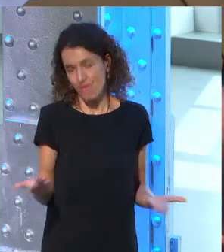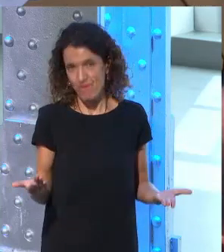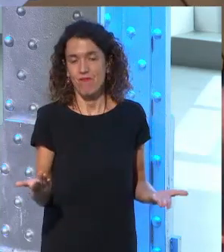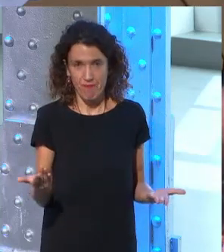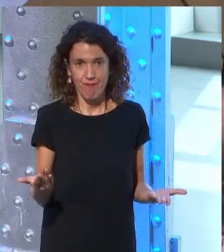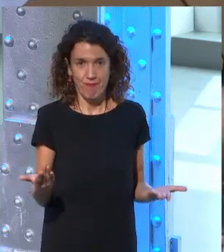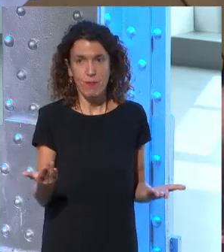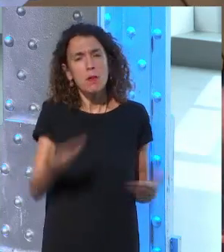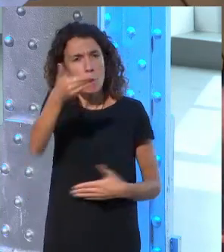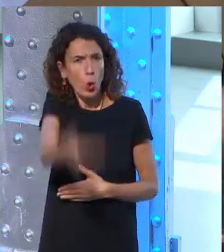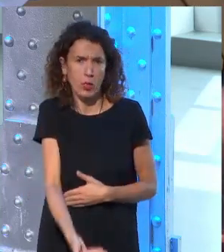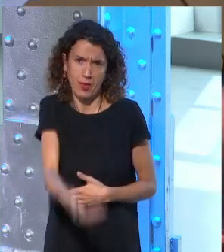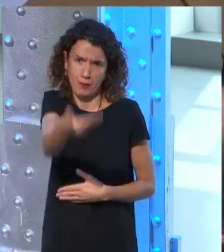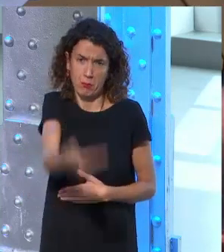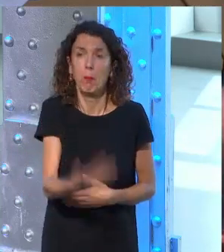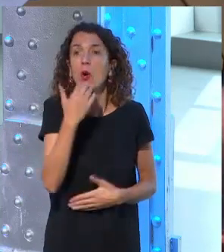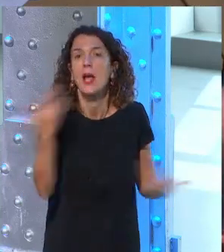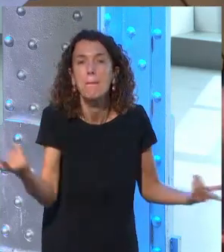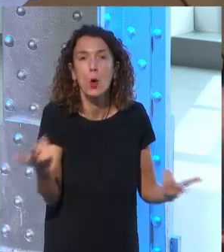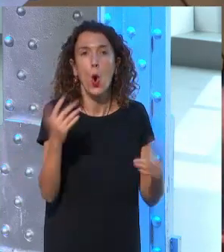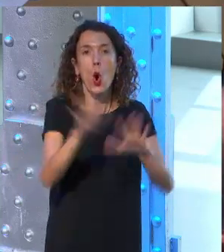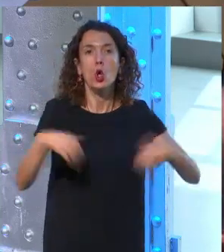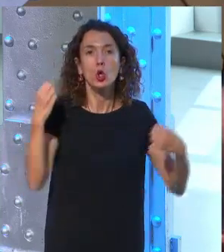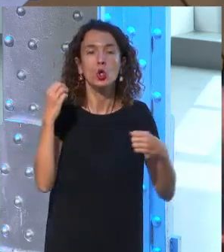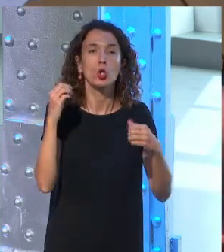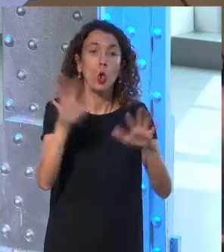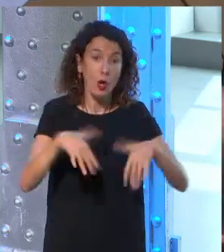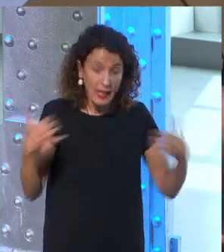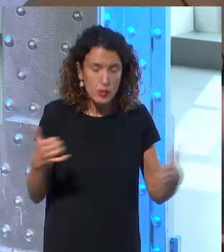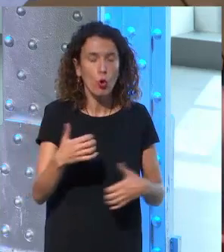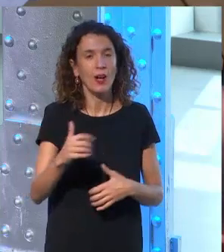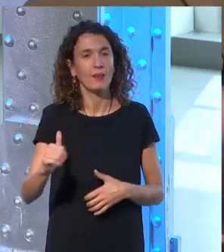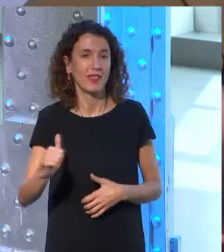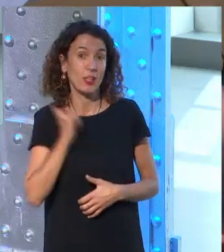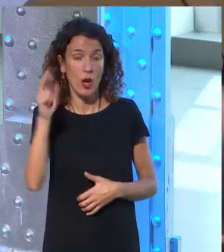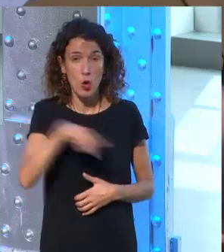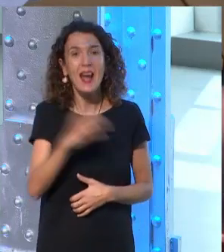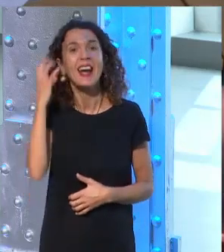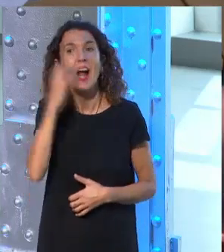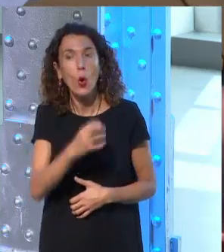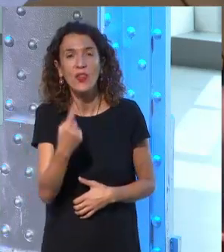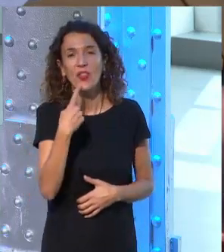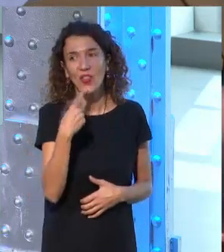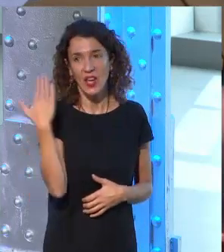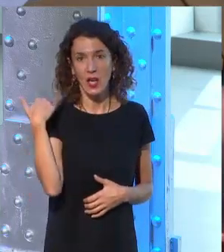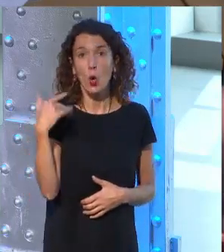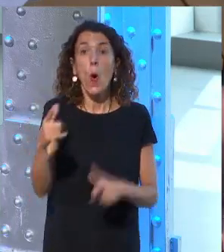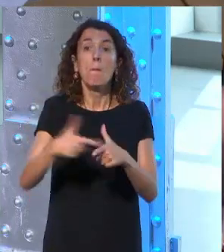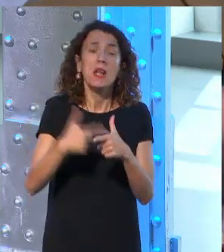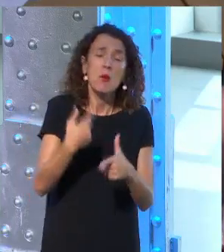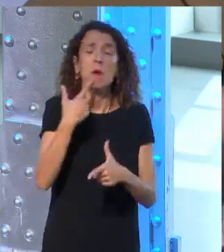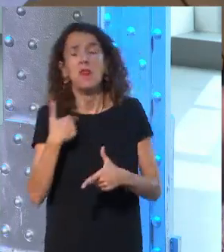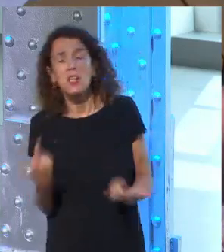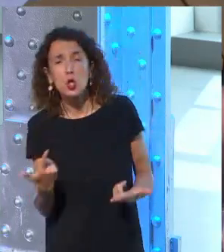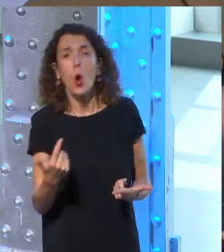pues claro que importa un montón, importa en el Congreso. No es casualidad que Rajoy dijera que su primo le ha dicho no sé qué,